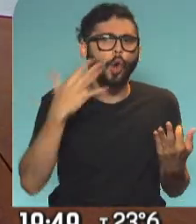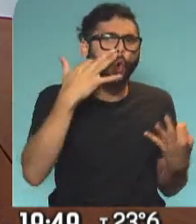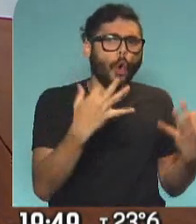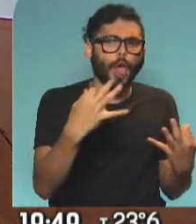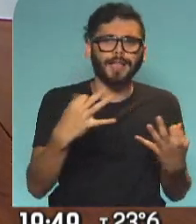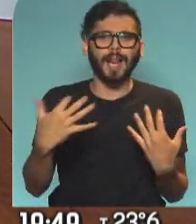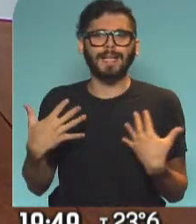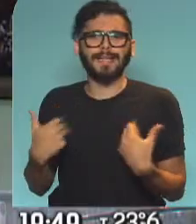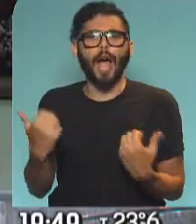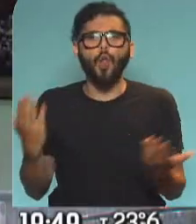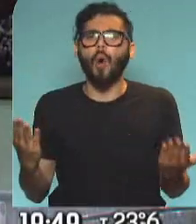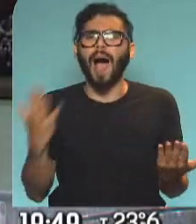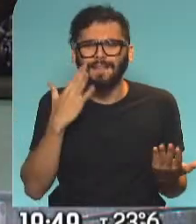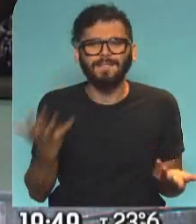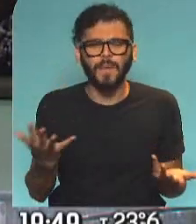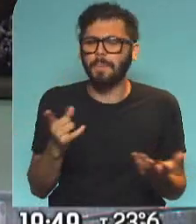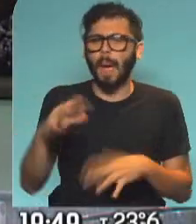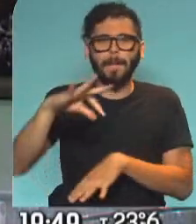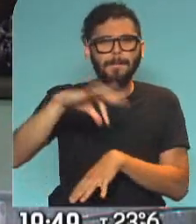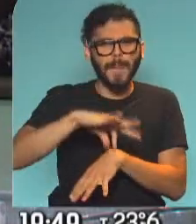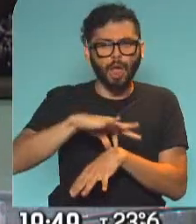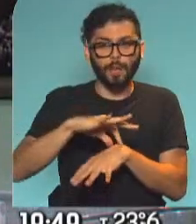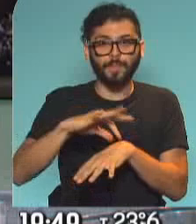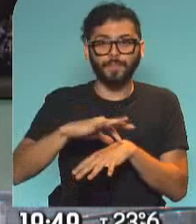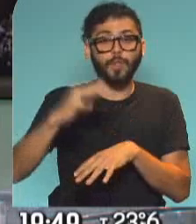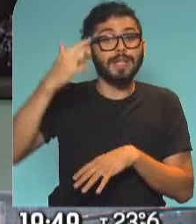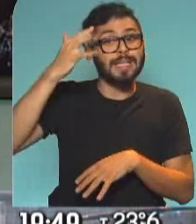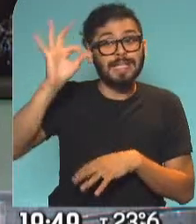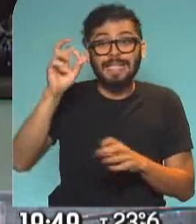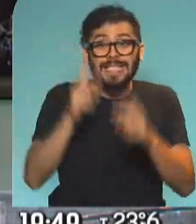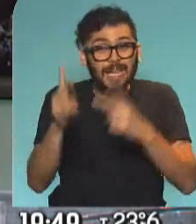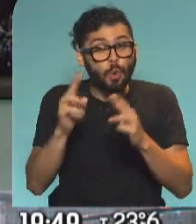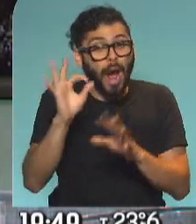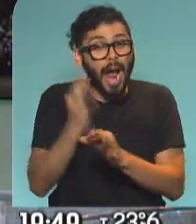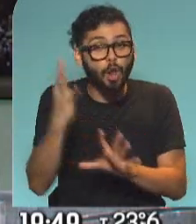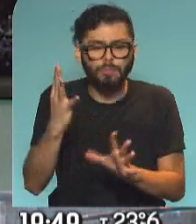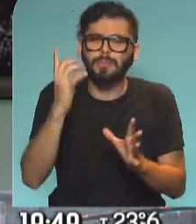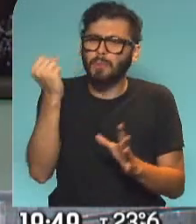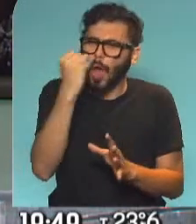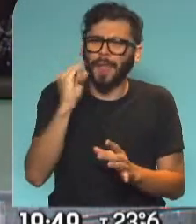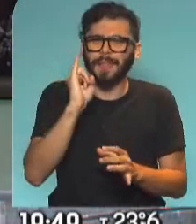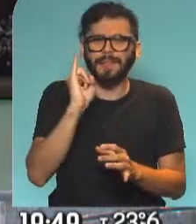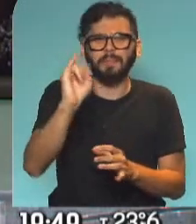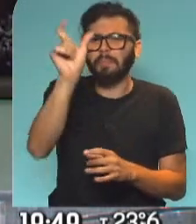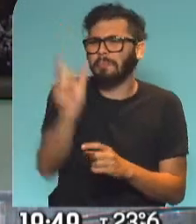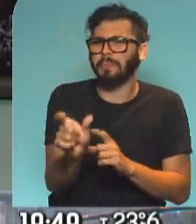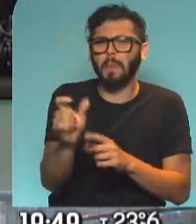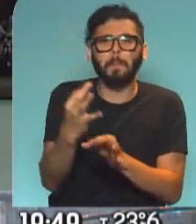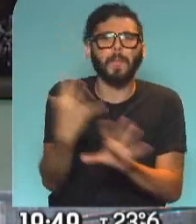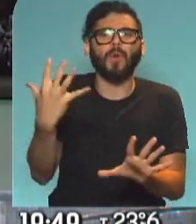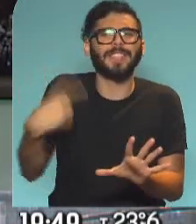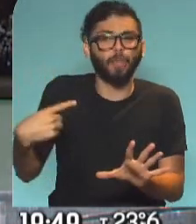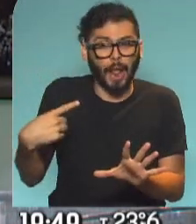cuando escuchábamos al médico, al neurocirujano, porque hay que hablar también de la especialidad que le había recomendado el dióxido de